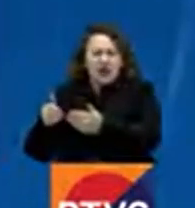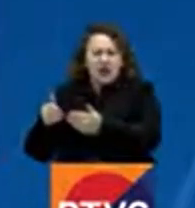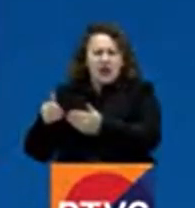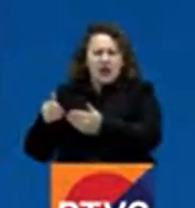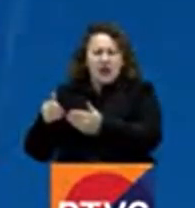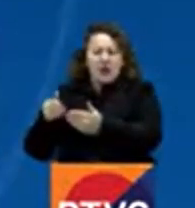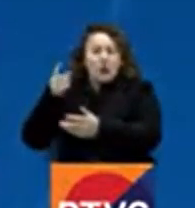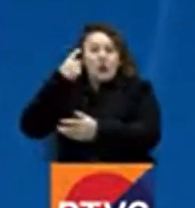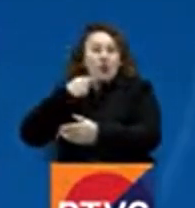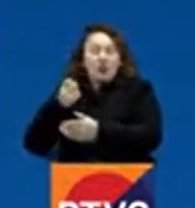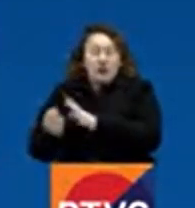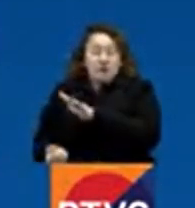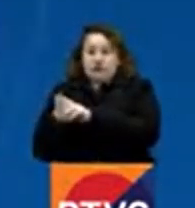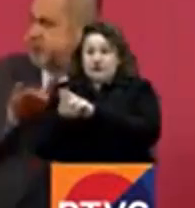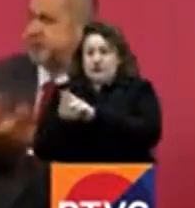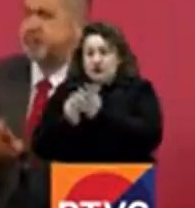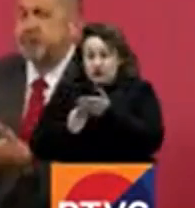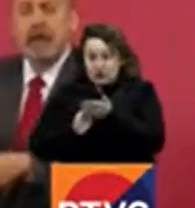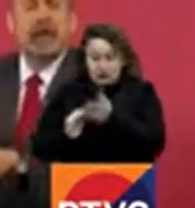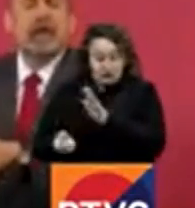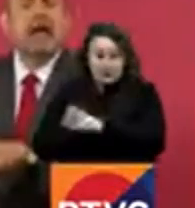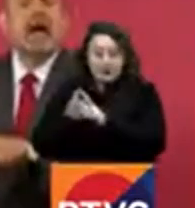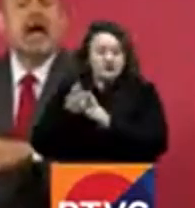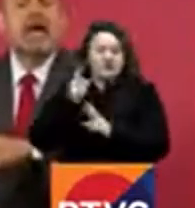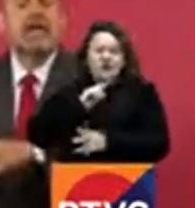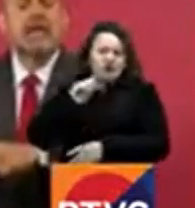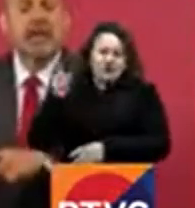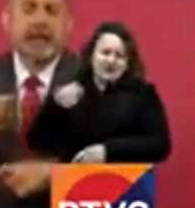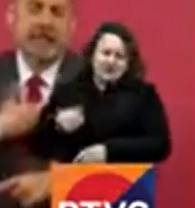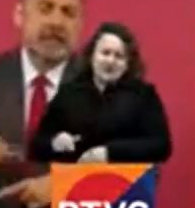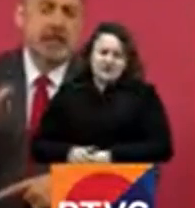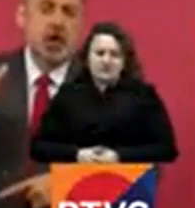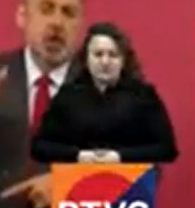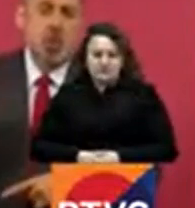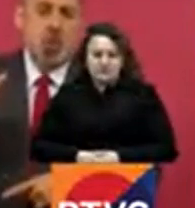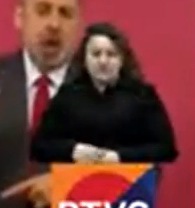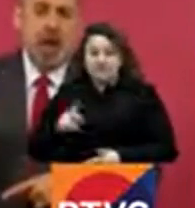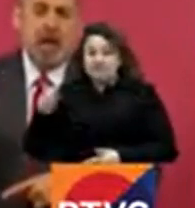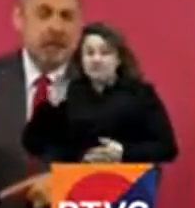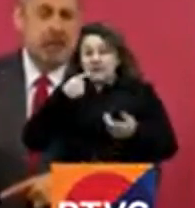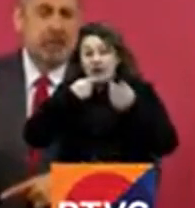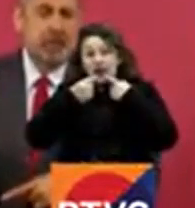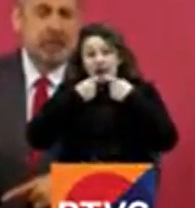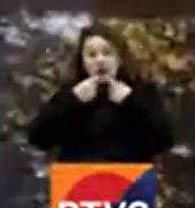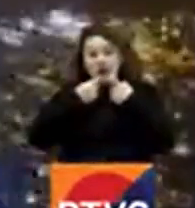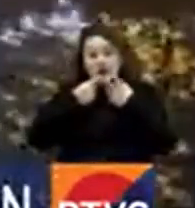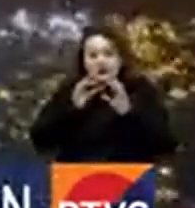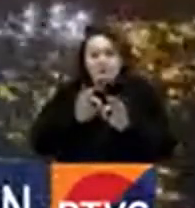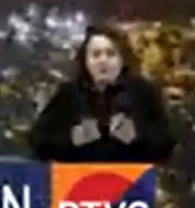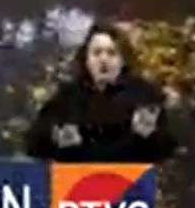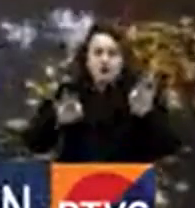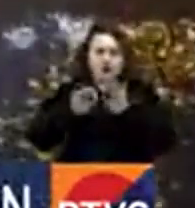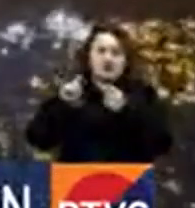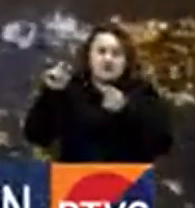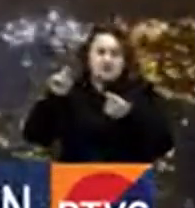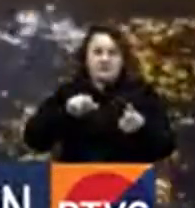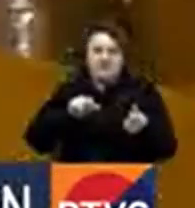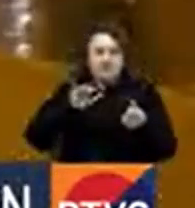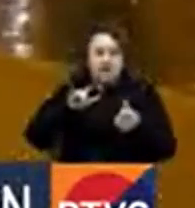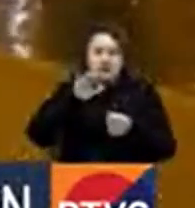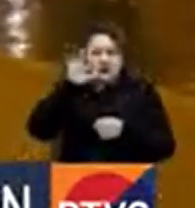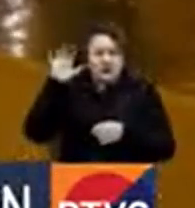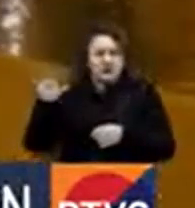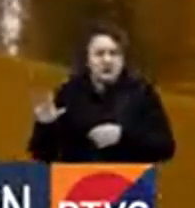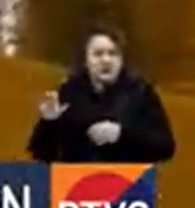se resolverán de la misma forma. AMLO expresará a su vecino la importancia de aumentar la inversión en los países de donde